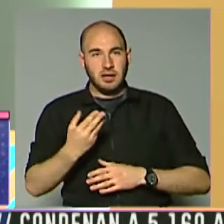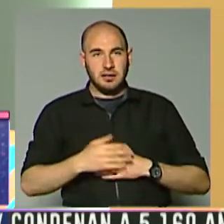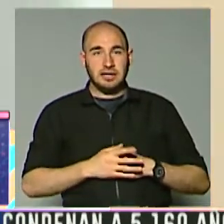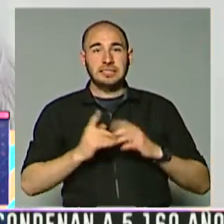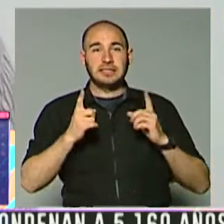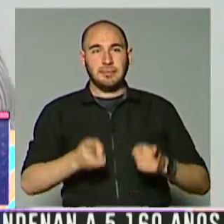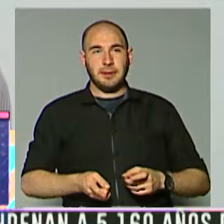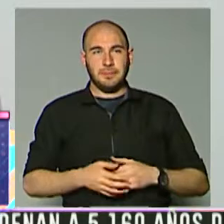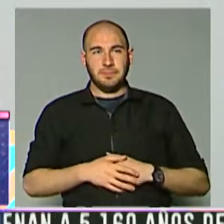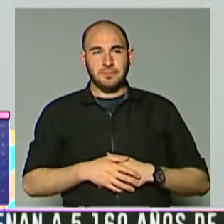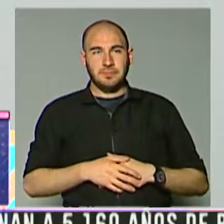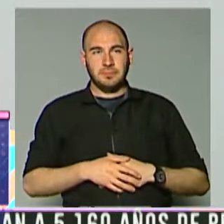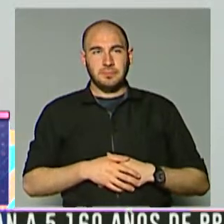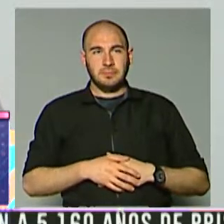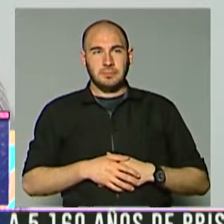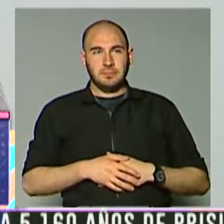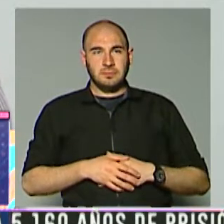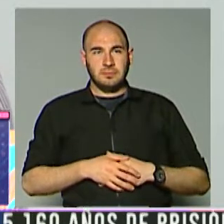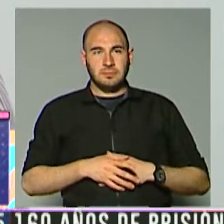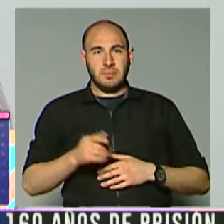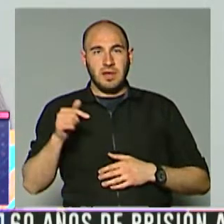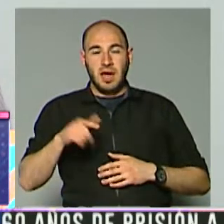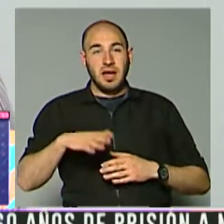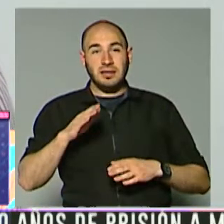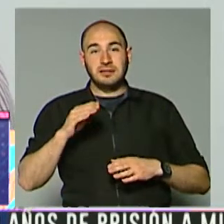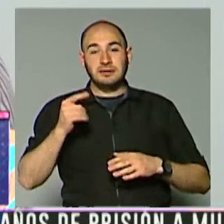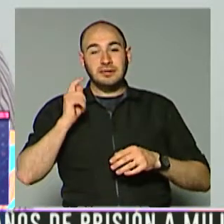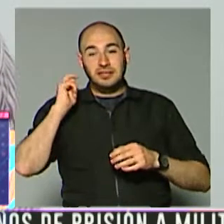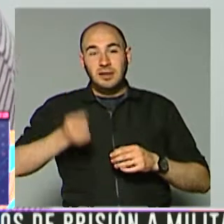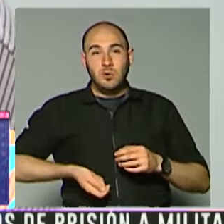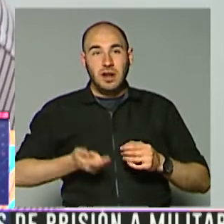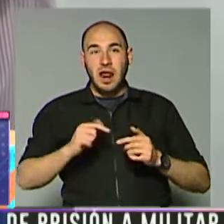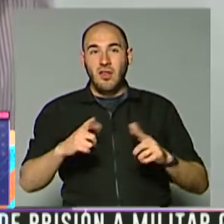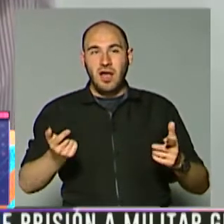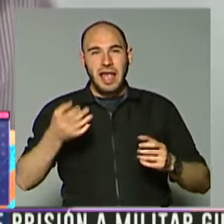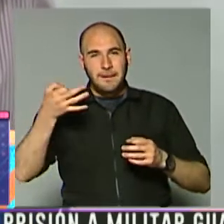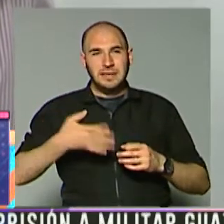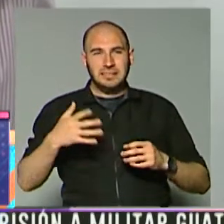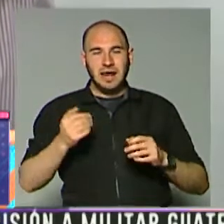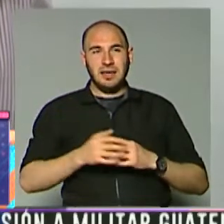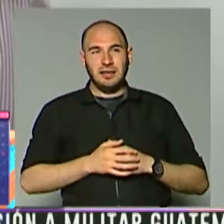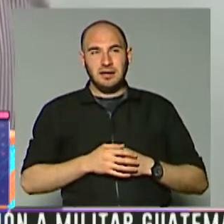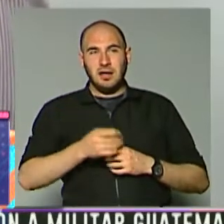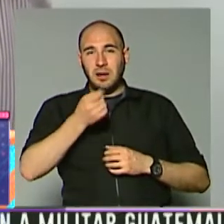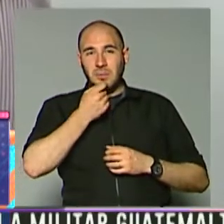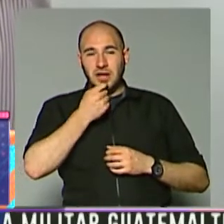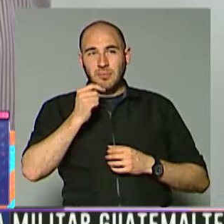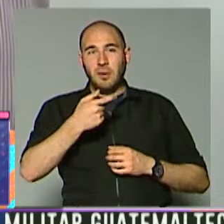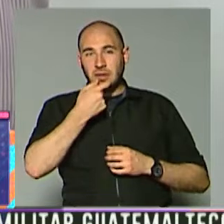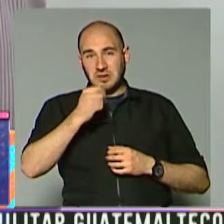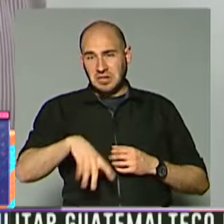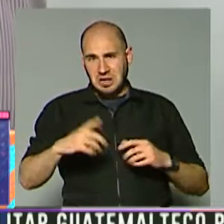mismo tiempo no hay, digamos, jurisprudencia o tribunales especializados, mucho menos, por ejemplo, en el caso de